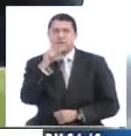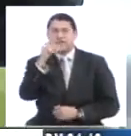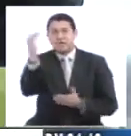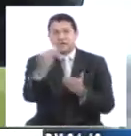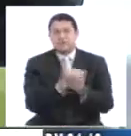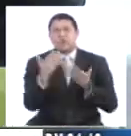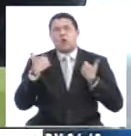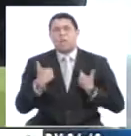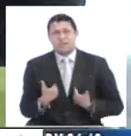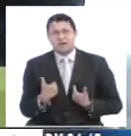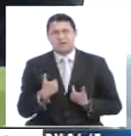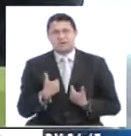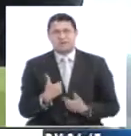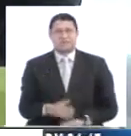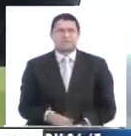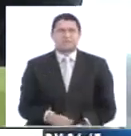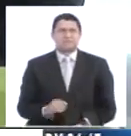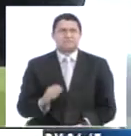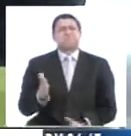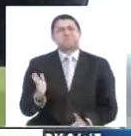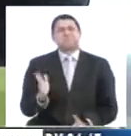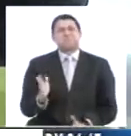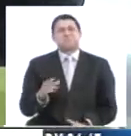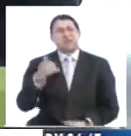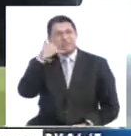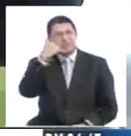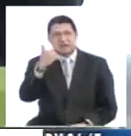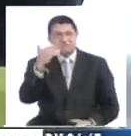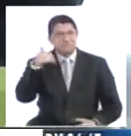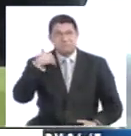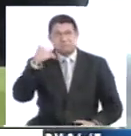peso en mis redes sociales y teléfono